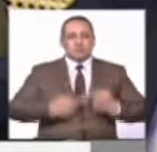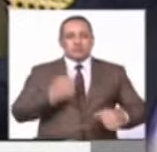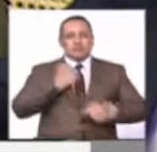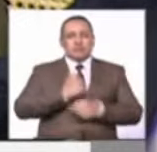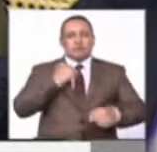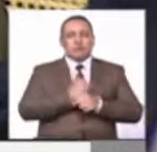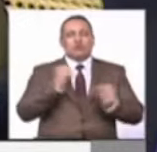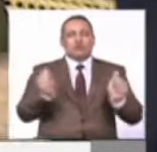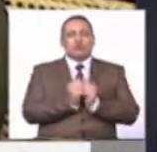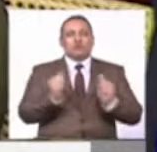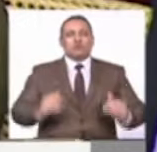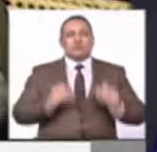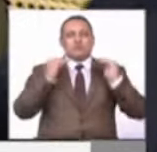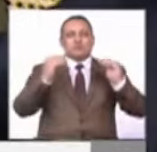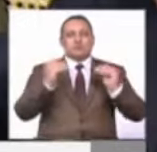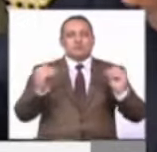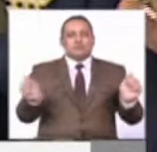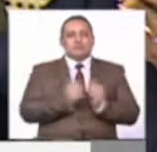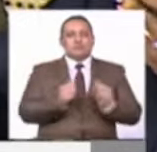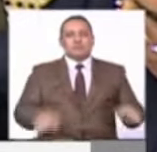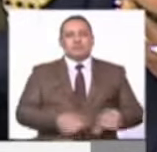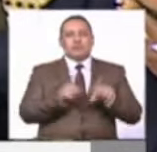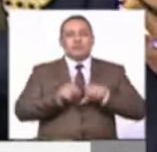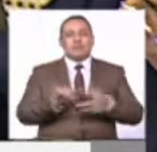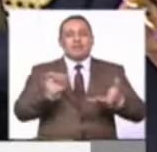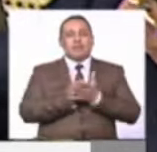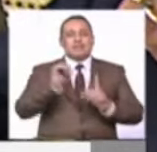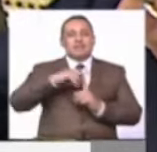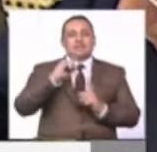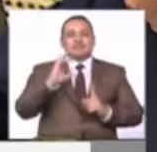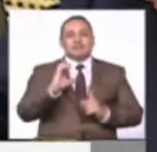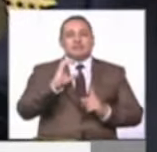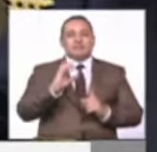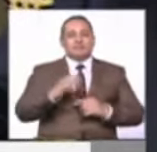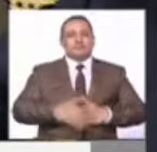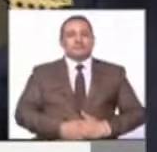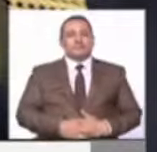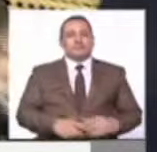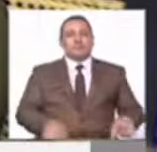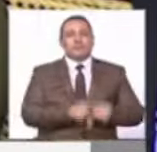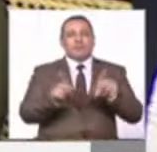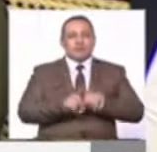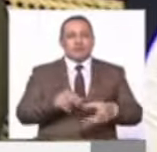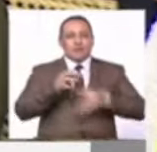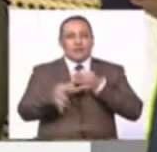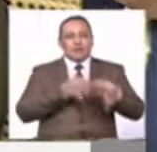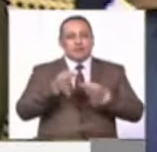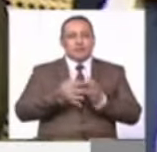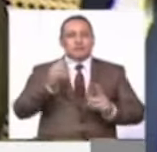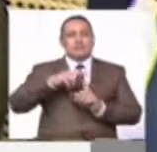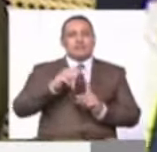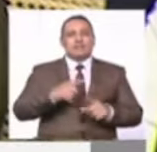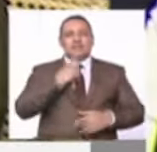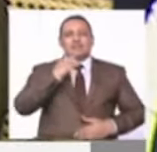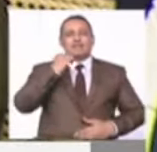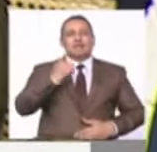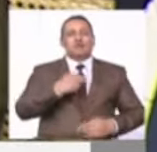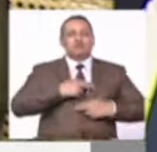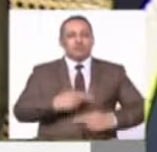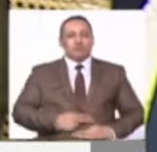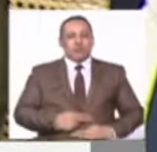a Los criterios que desarrolló el tribunal constitucional a lo que dicen los tratados de Derechos